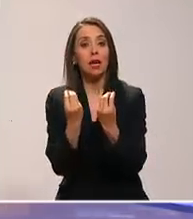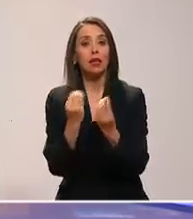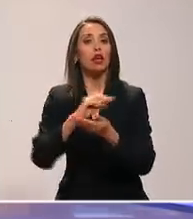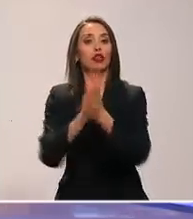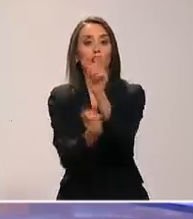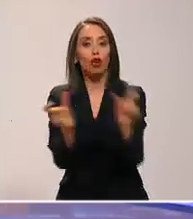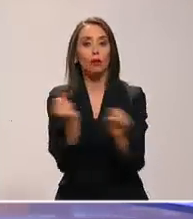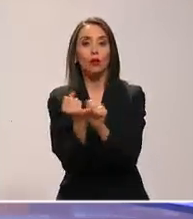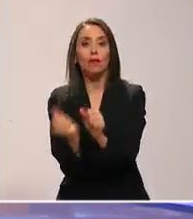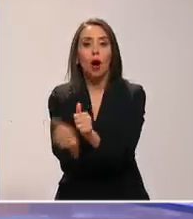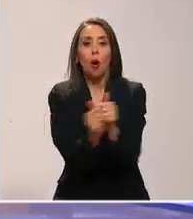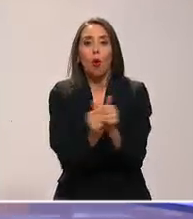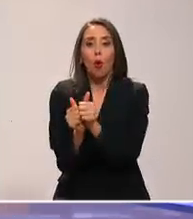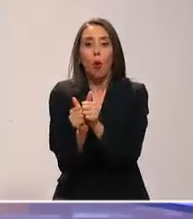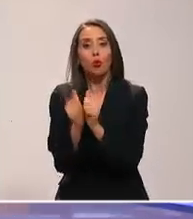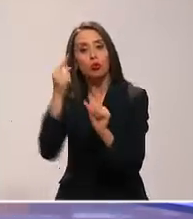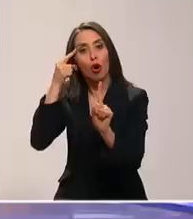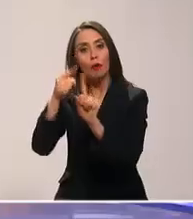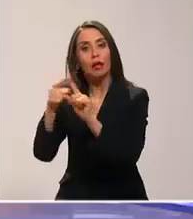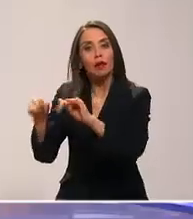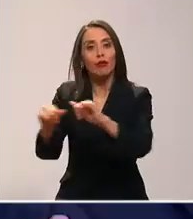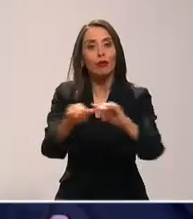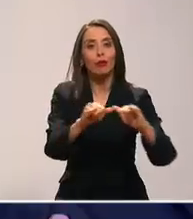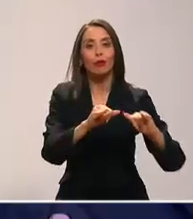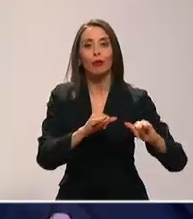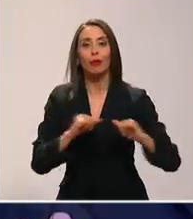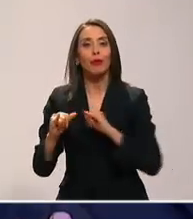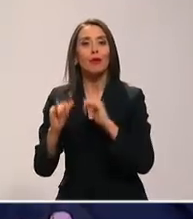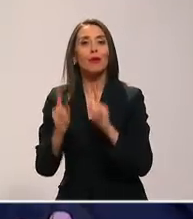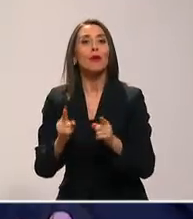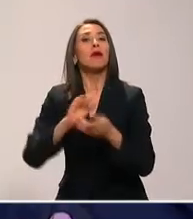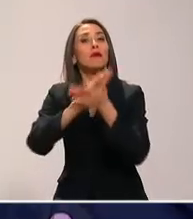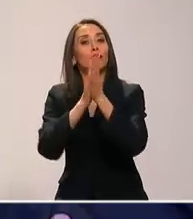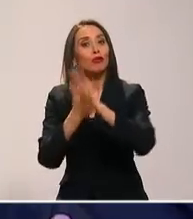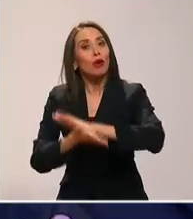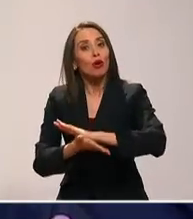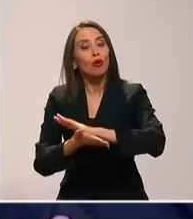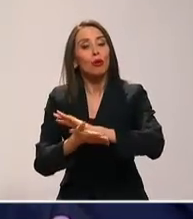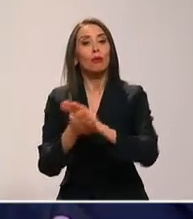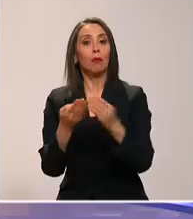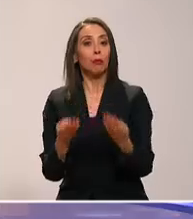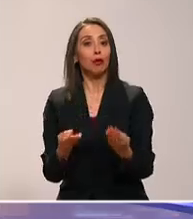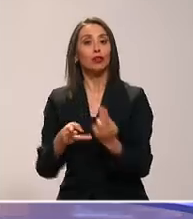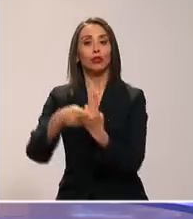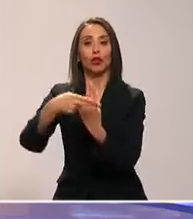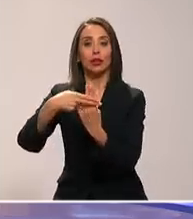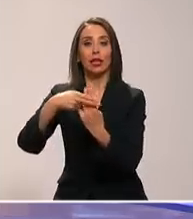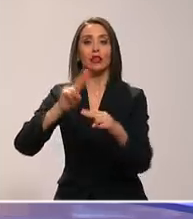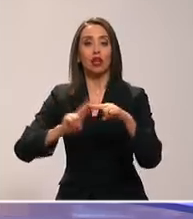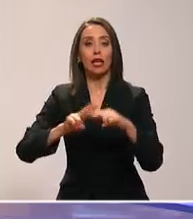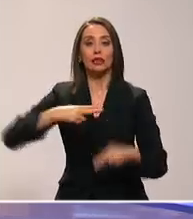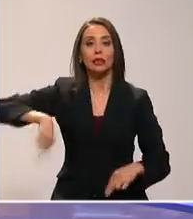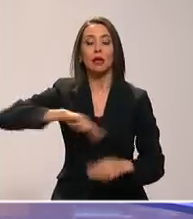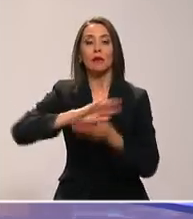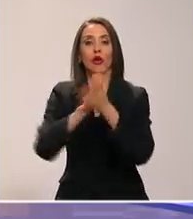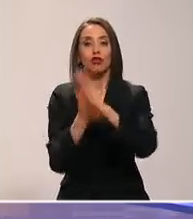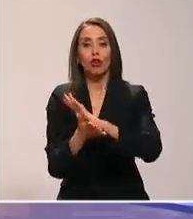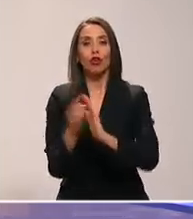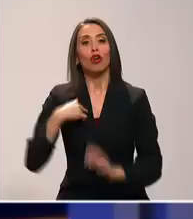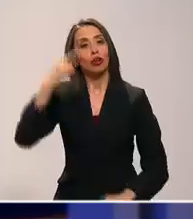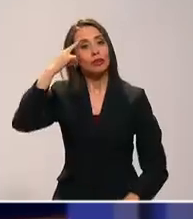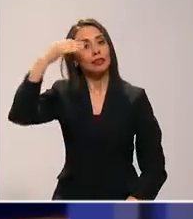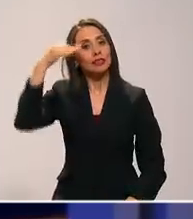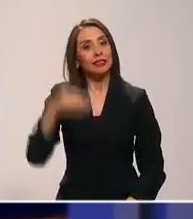cuando todos trabajamos juntos por un objetivo común. Todos. Y es por eso que la Teletón la hacemos entre todos. Y